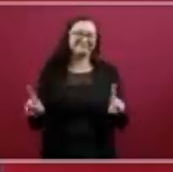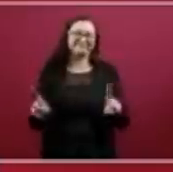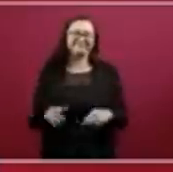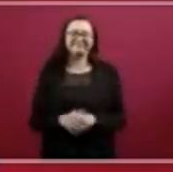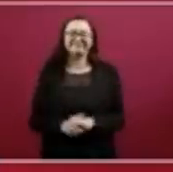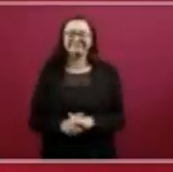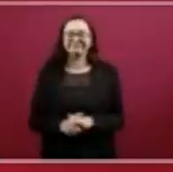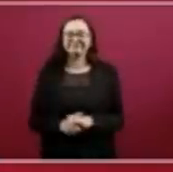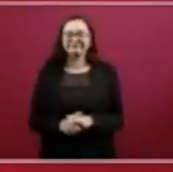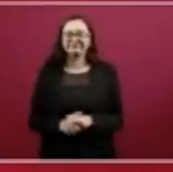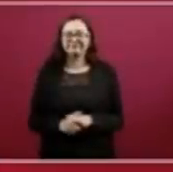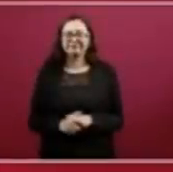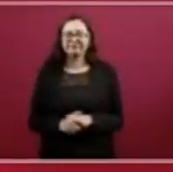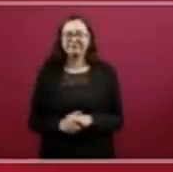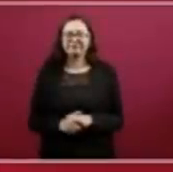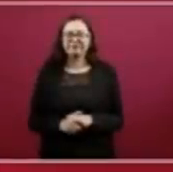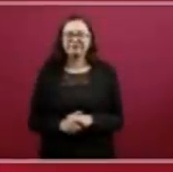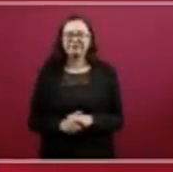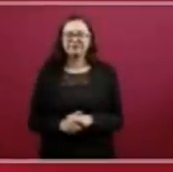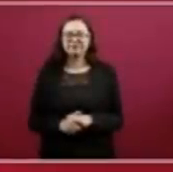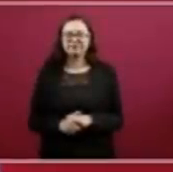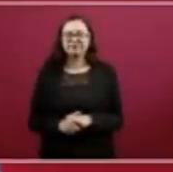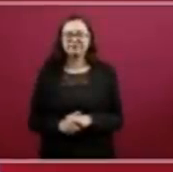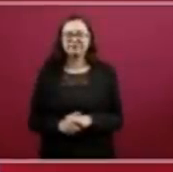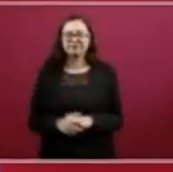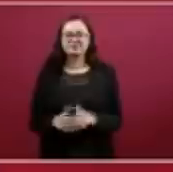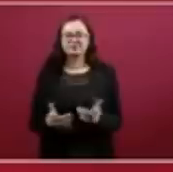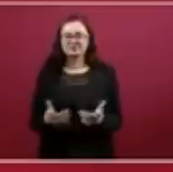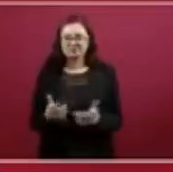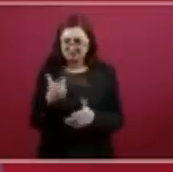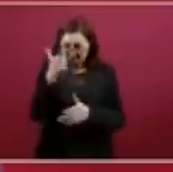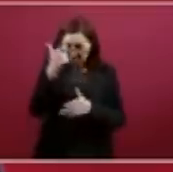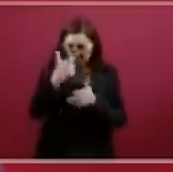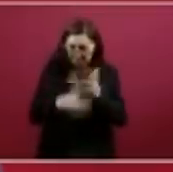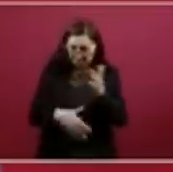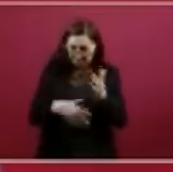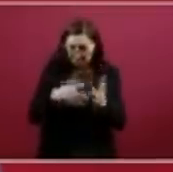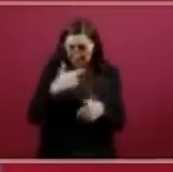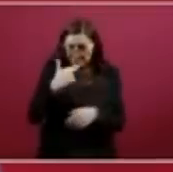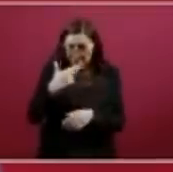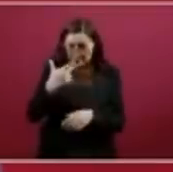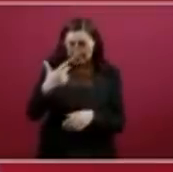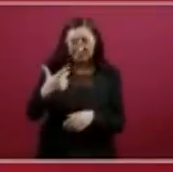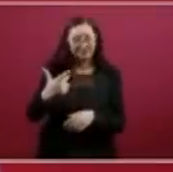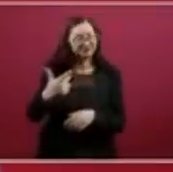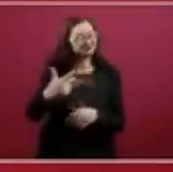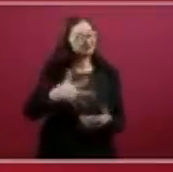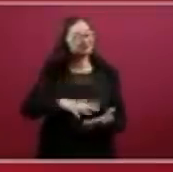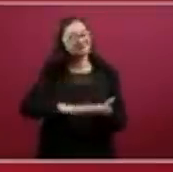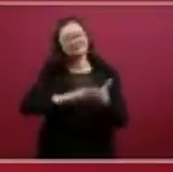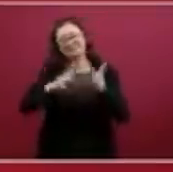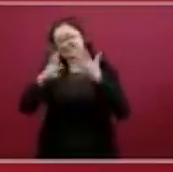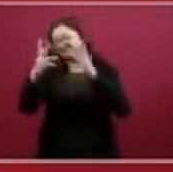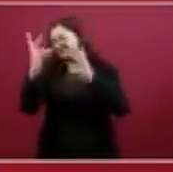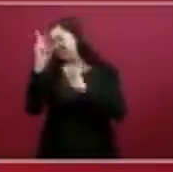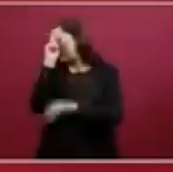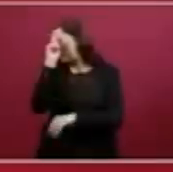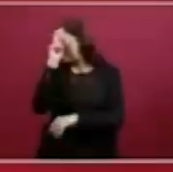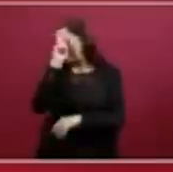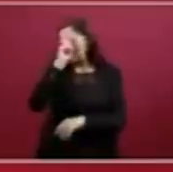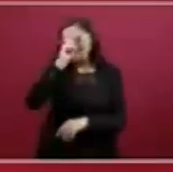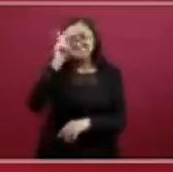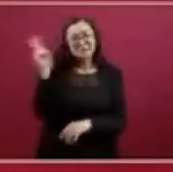En vez de que se mejorara, se empeoró todo. Ahora sí que si antes todo iba mal,